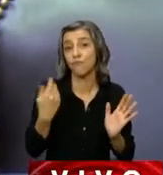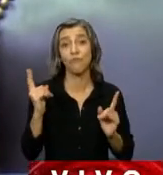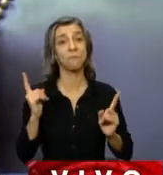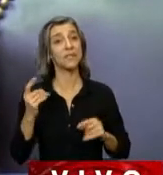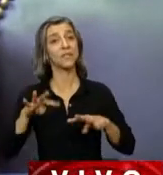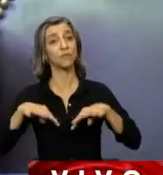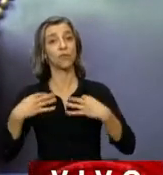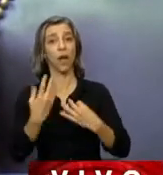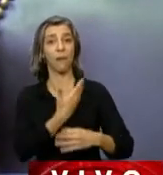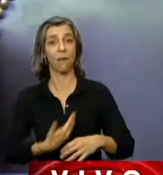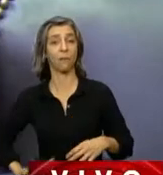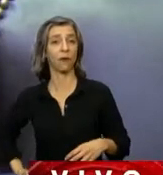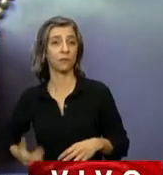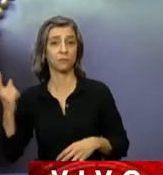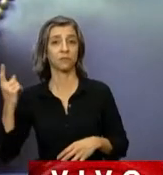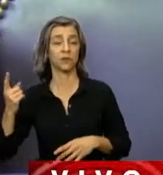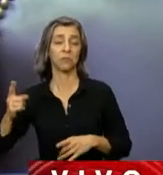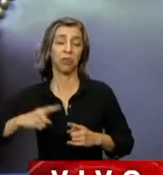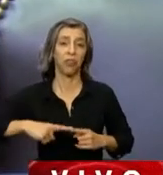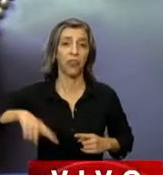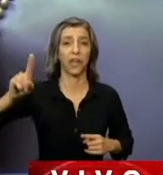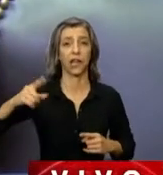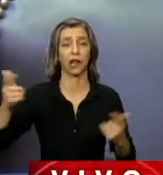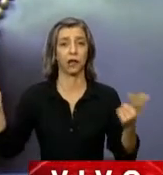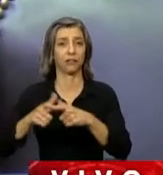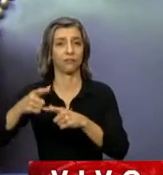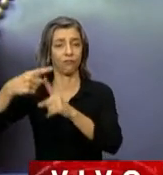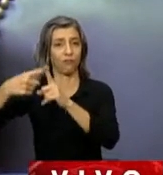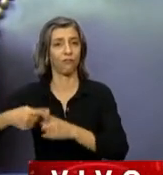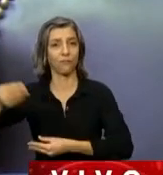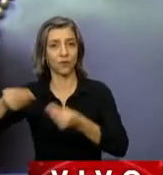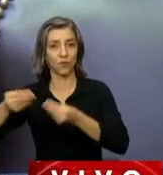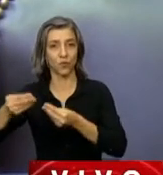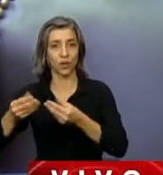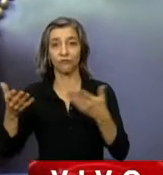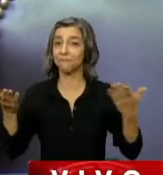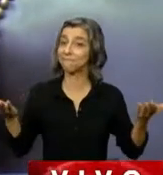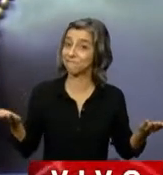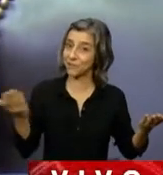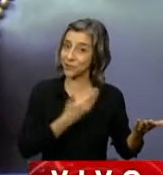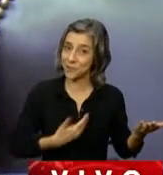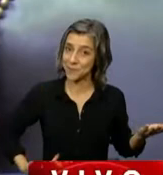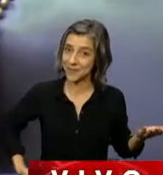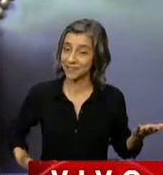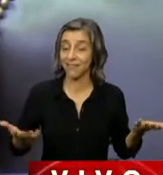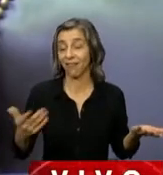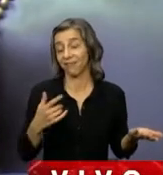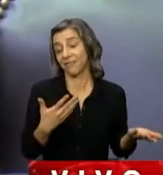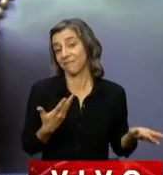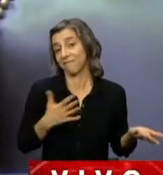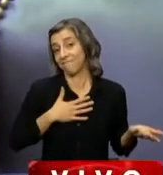se decidió enviarlo directamente a la Comisión de Presupuesto. Es decir, señor presidente, está muy